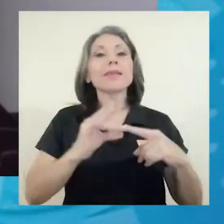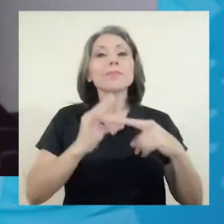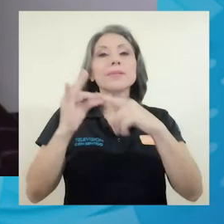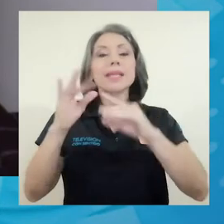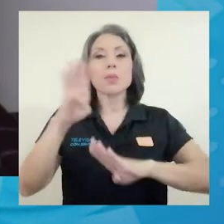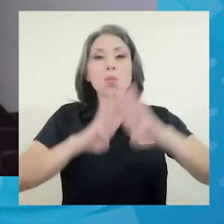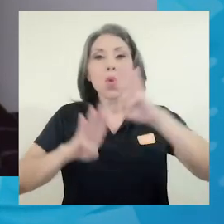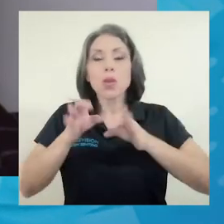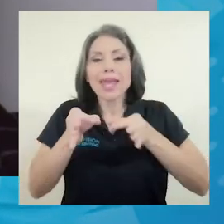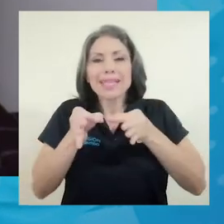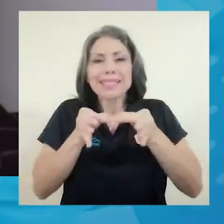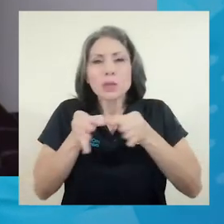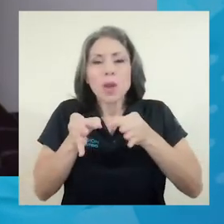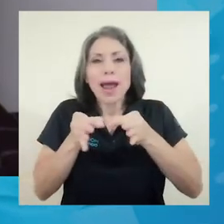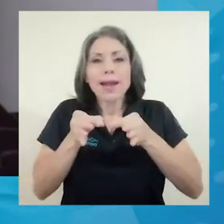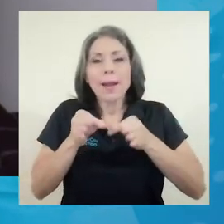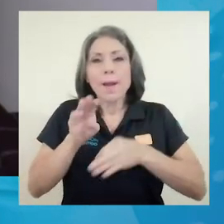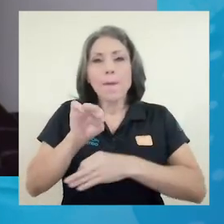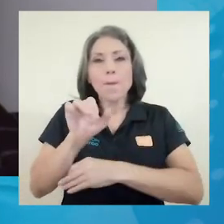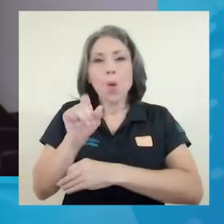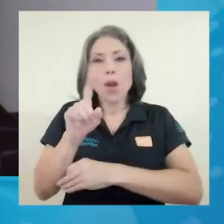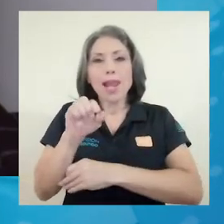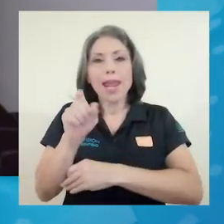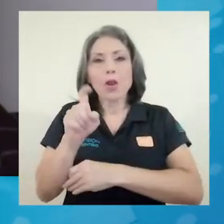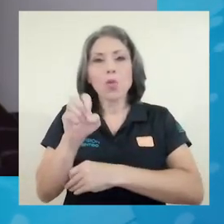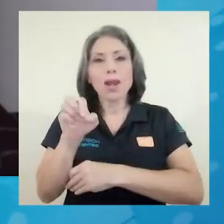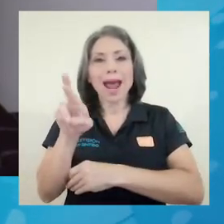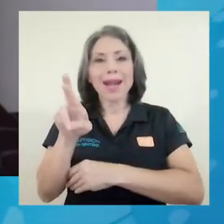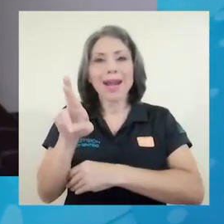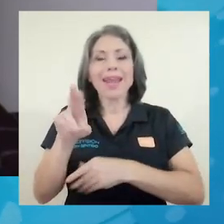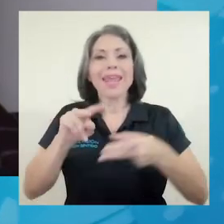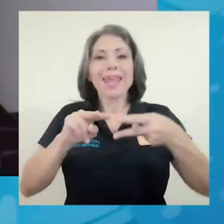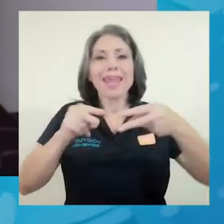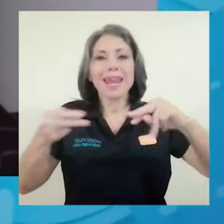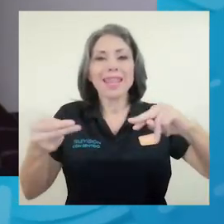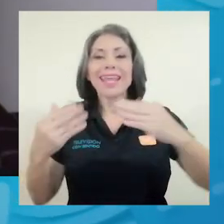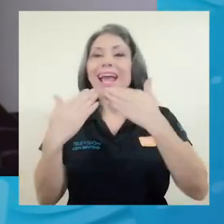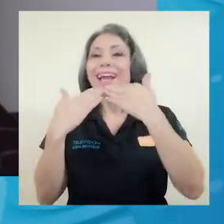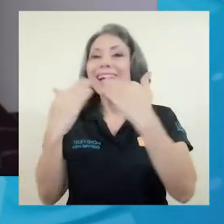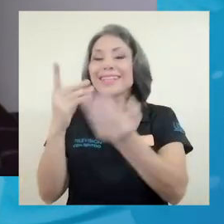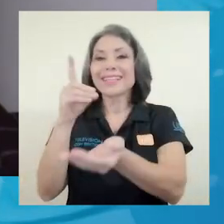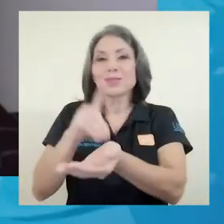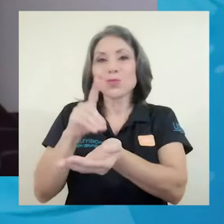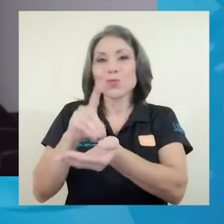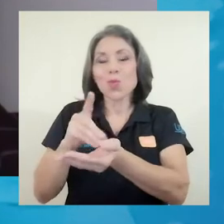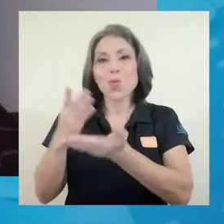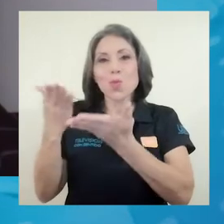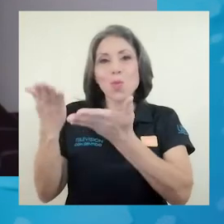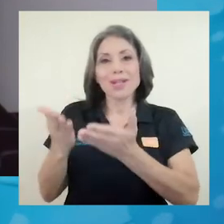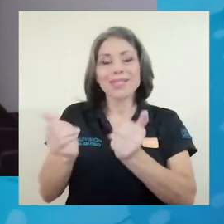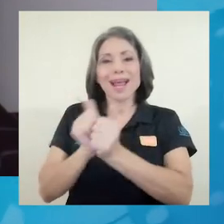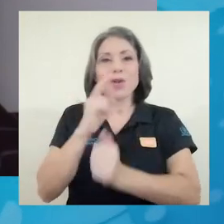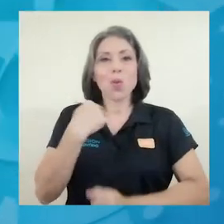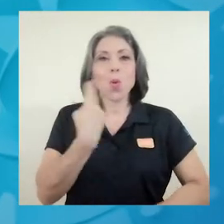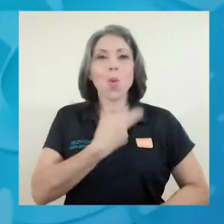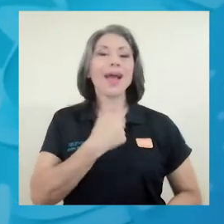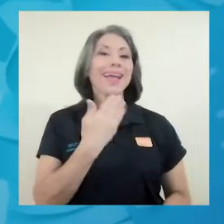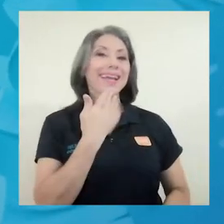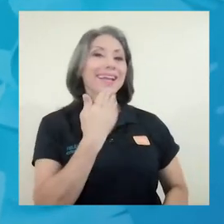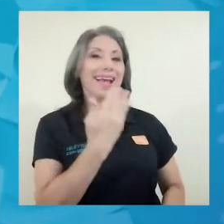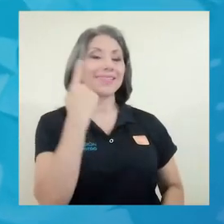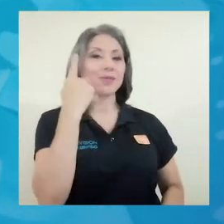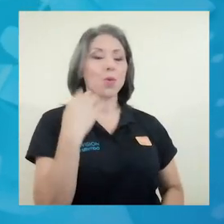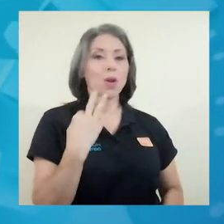especialidad de biología celular molecular y genética doctor muchas gracias por acompañarnos gracias